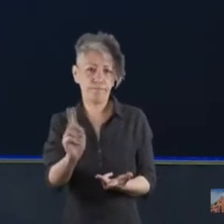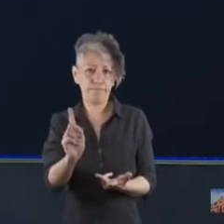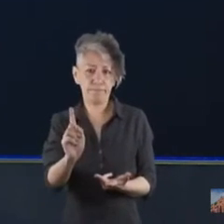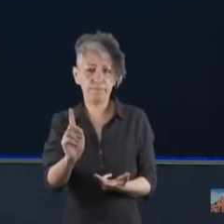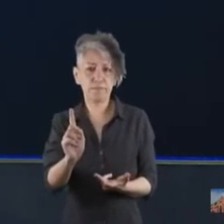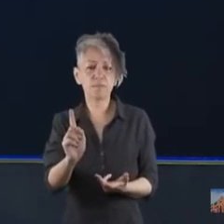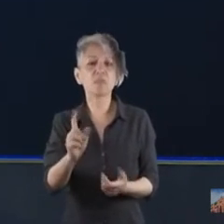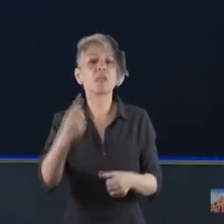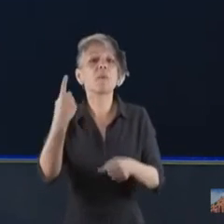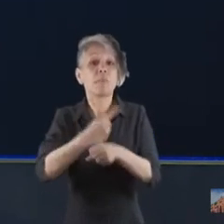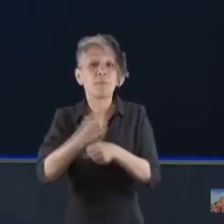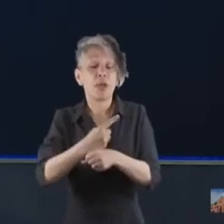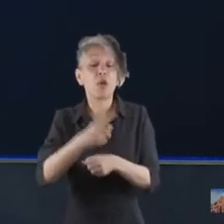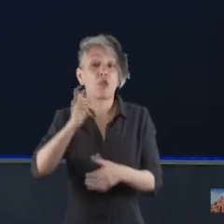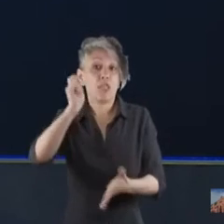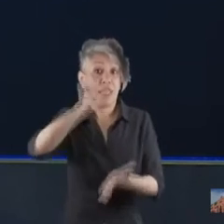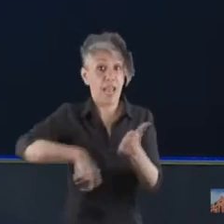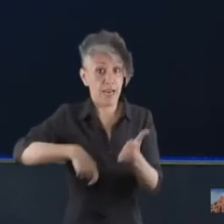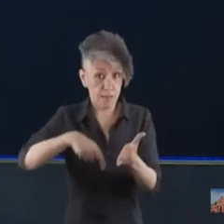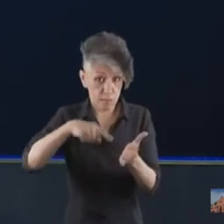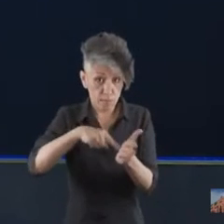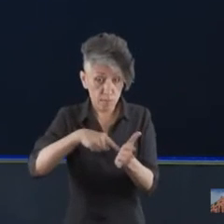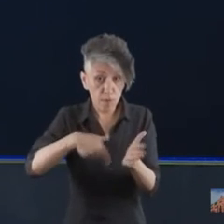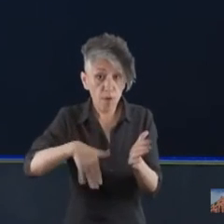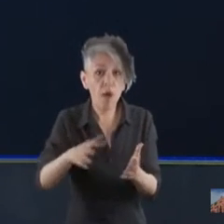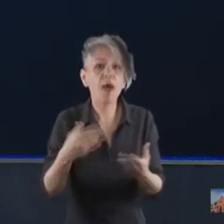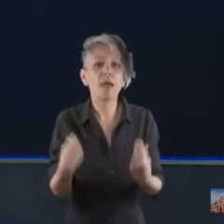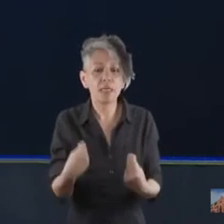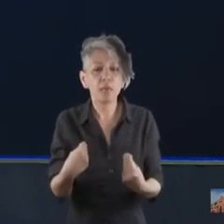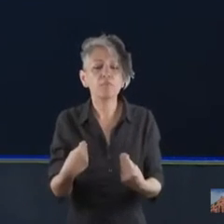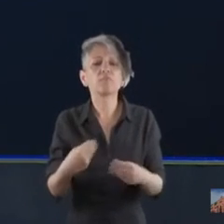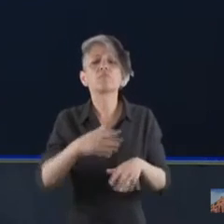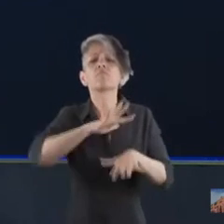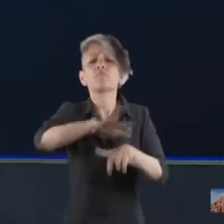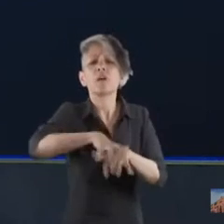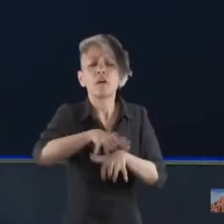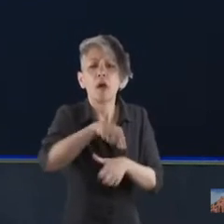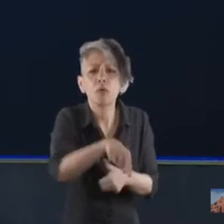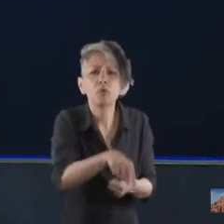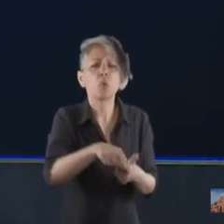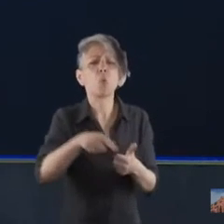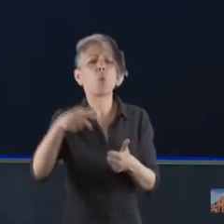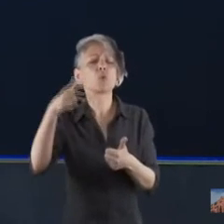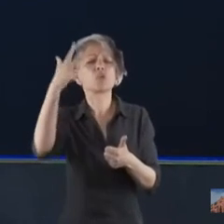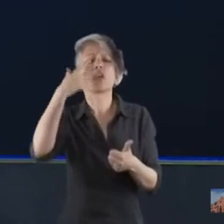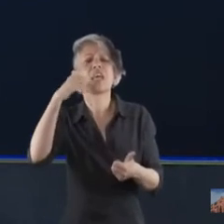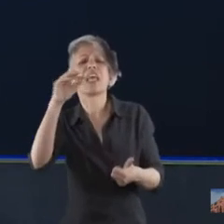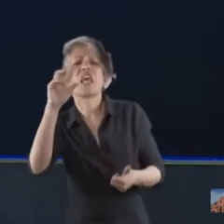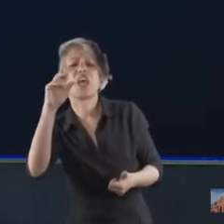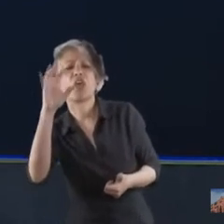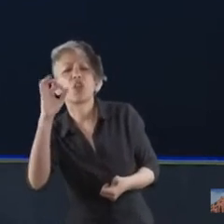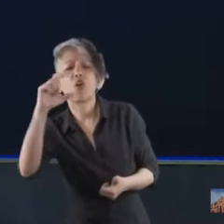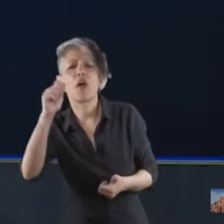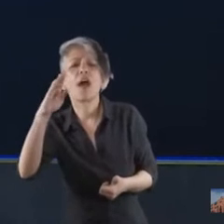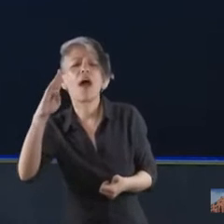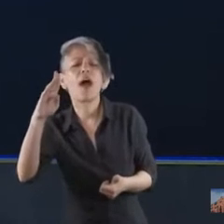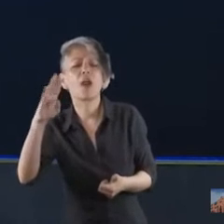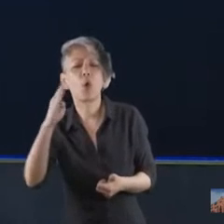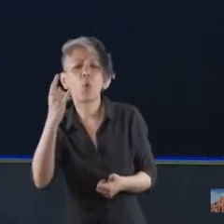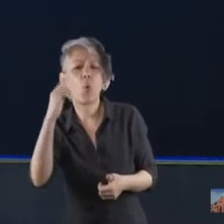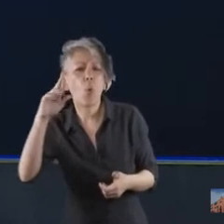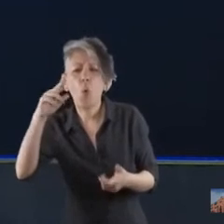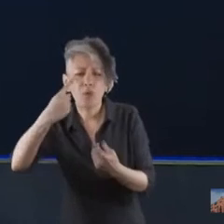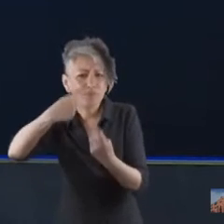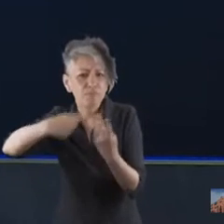a promover por dnu regímenes para los sectores de agroindustria minería hidrocarburos y economía del conocimiento con